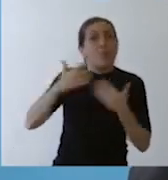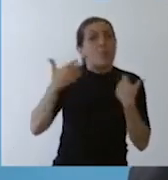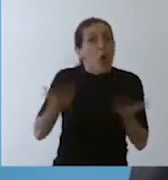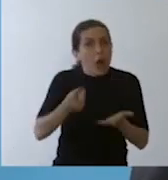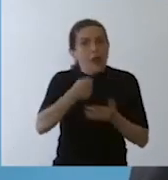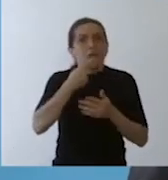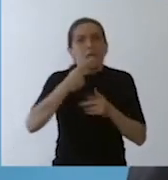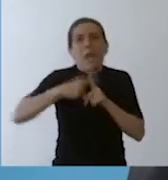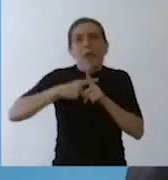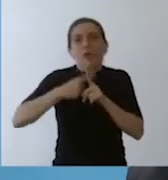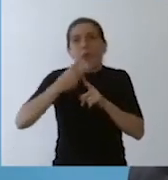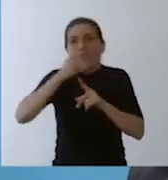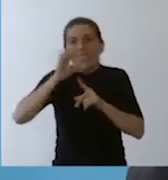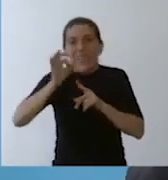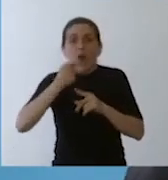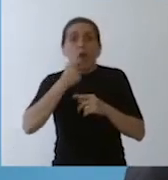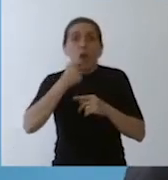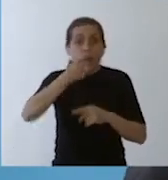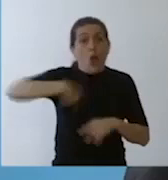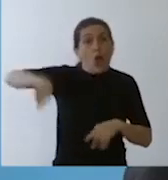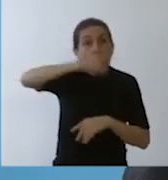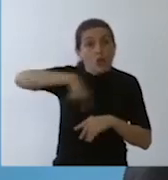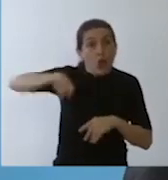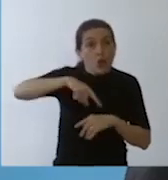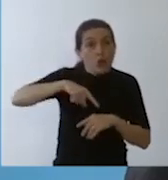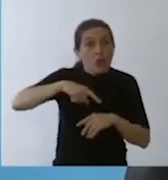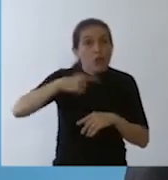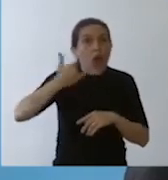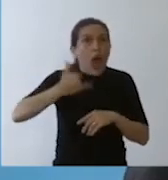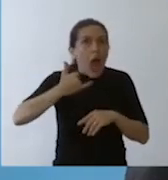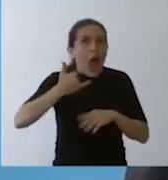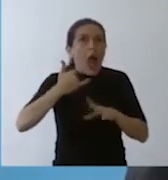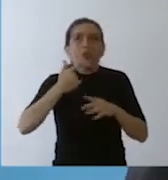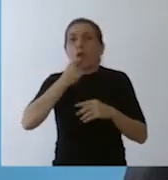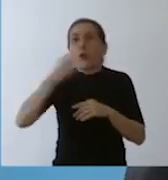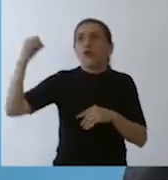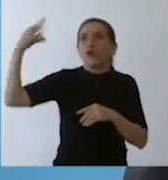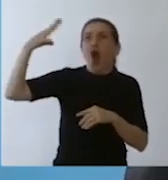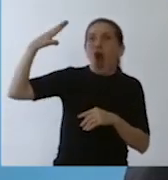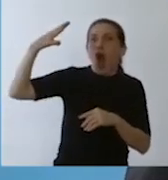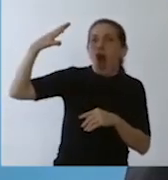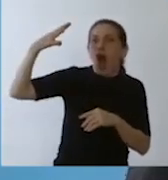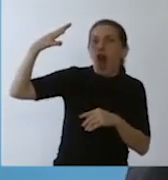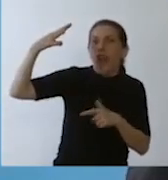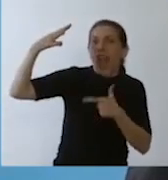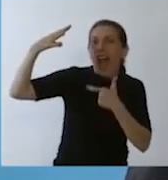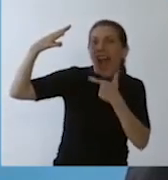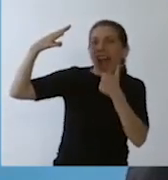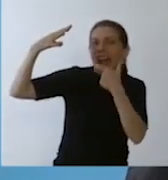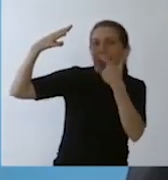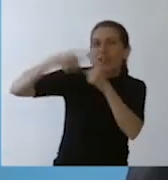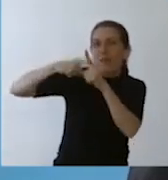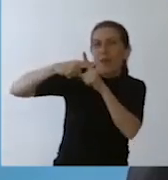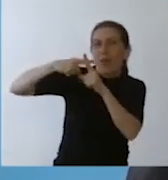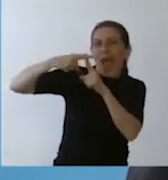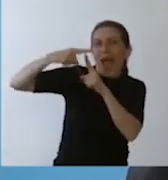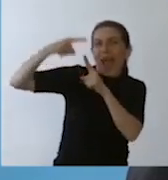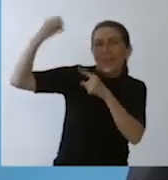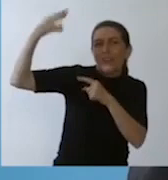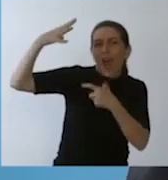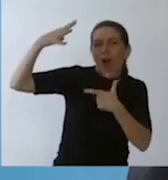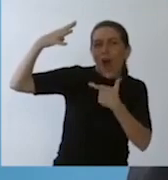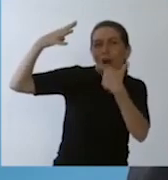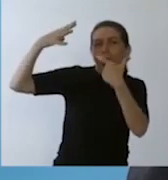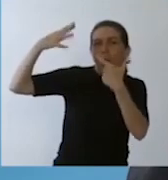que nosotros tengamos, más tiempo de sol, y temperaturas altas, esto es una